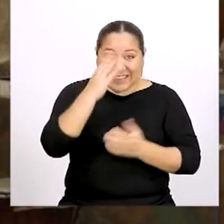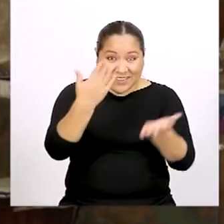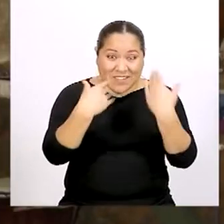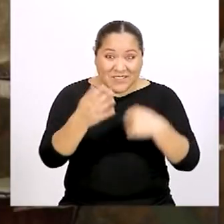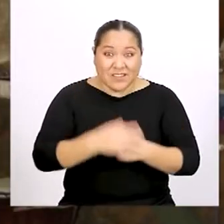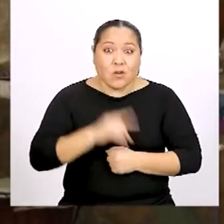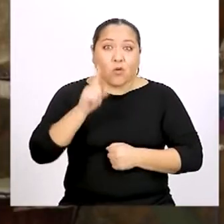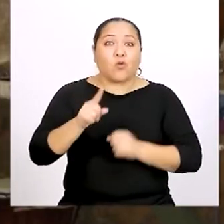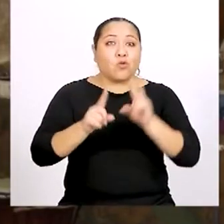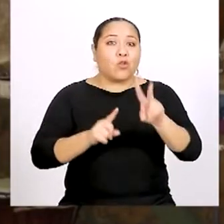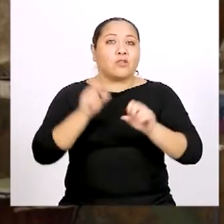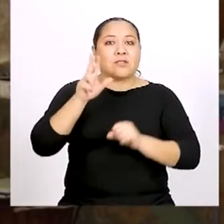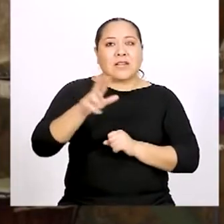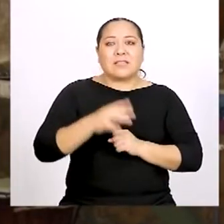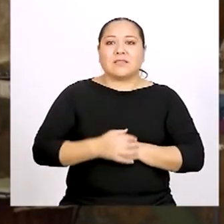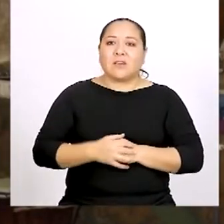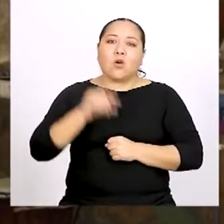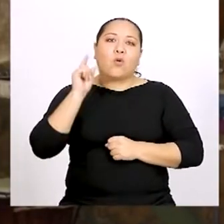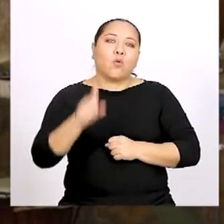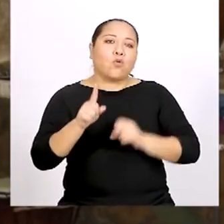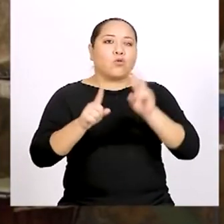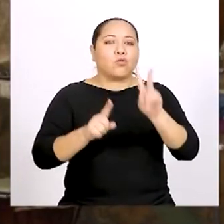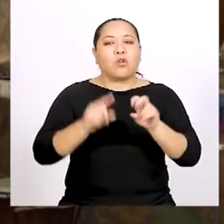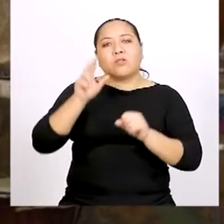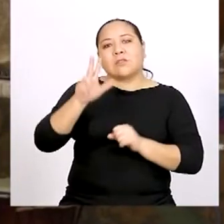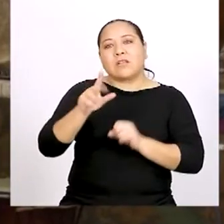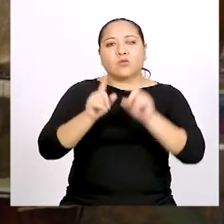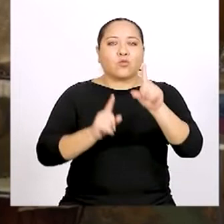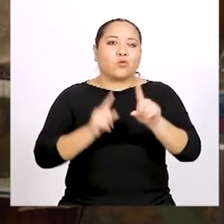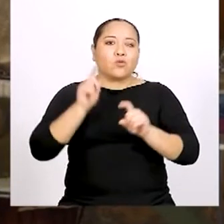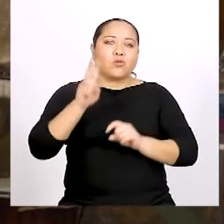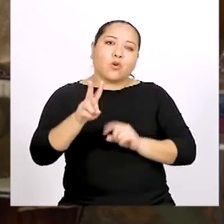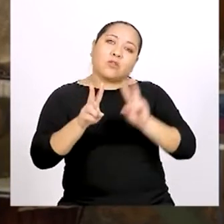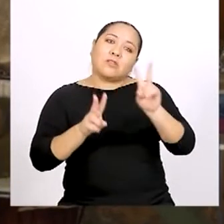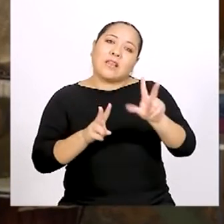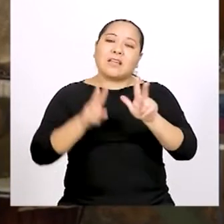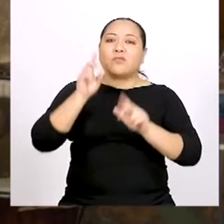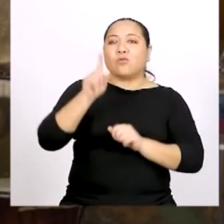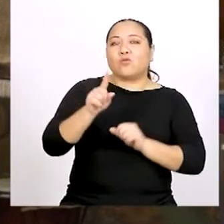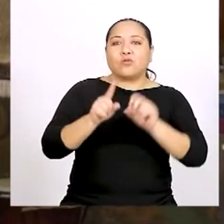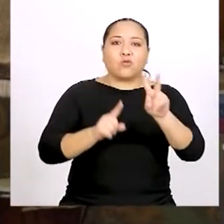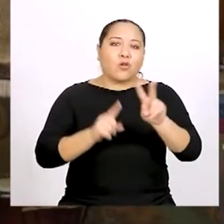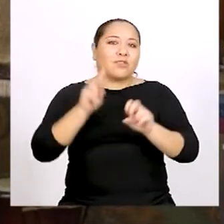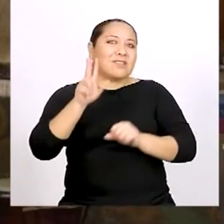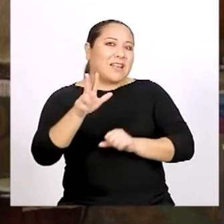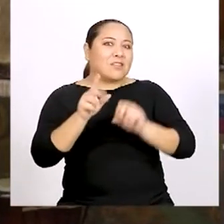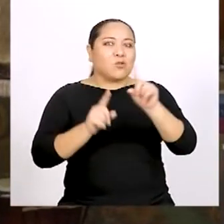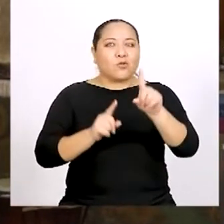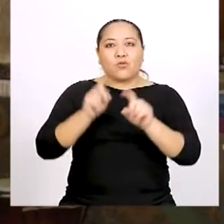Niñas, niños, ¿me acompañan? Un, dos, tres, un, dos,